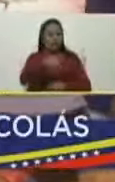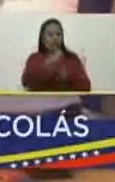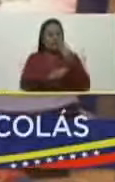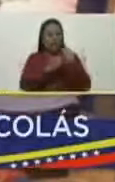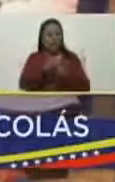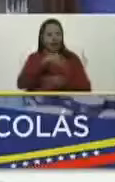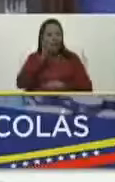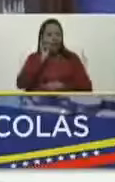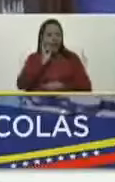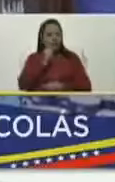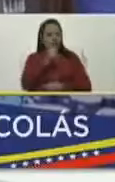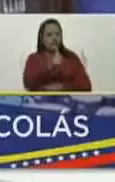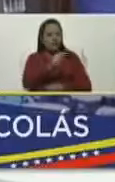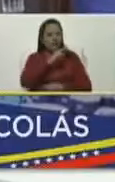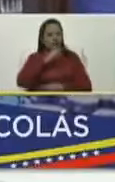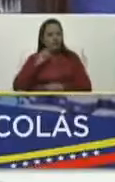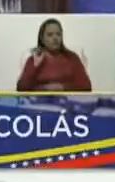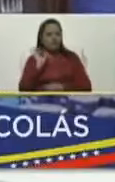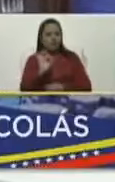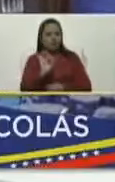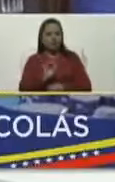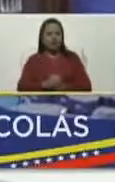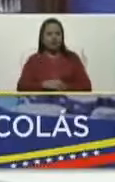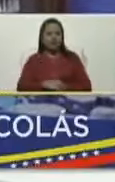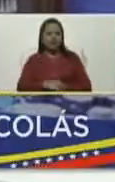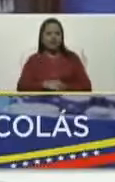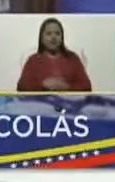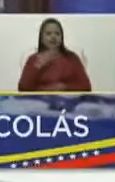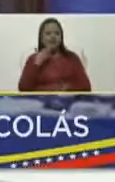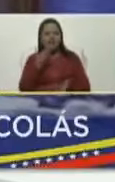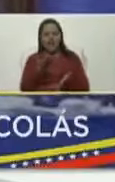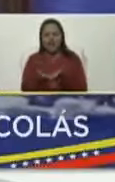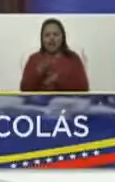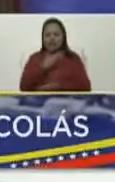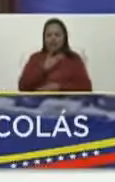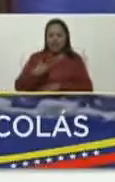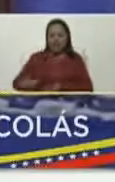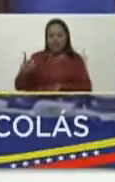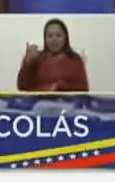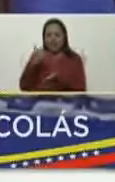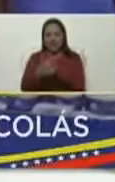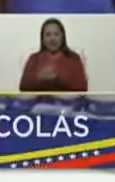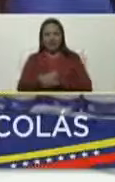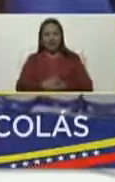café. Exquisito. Gracias, presidente. Amén.